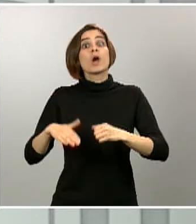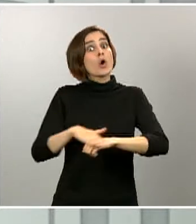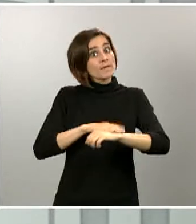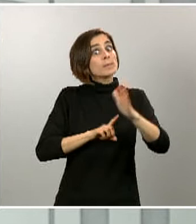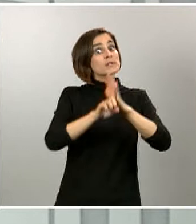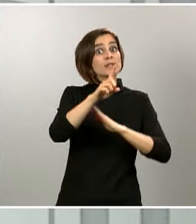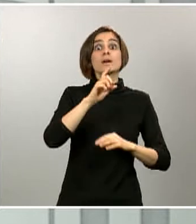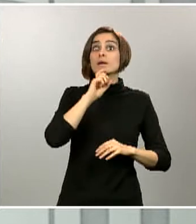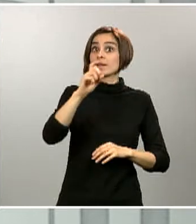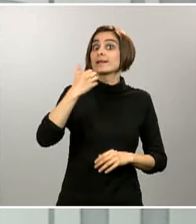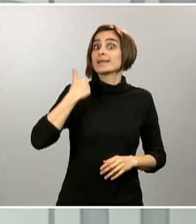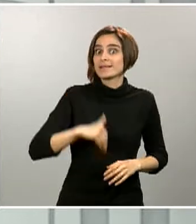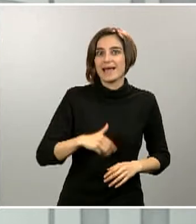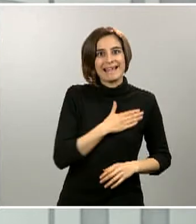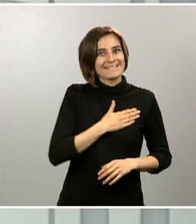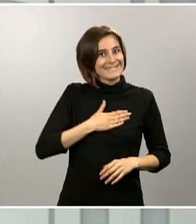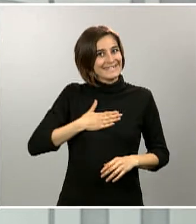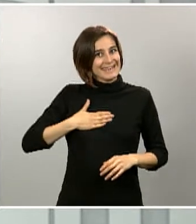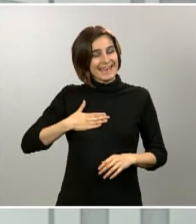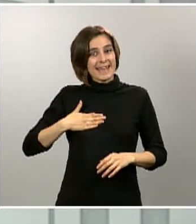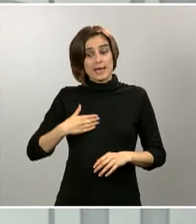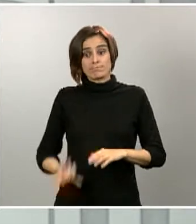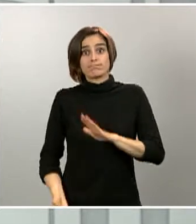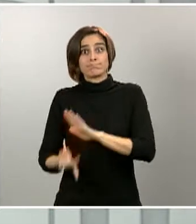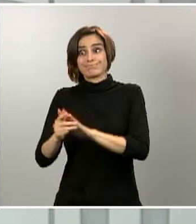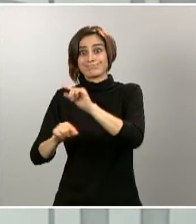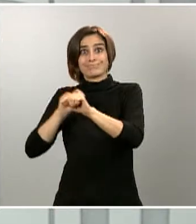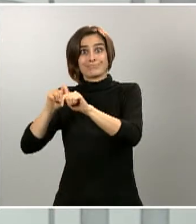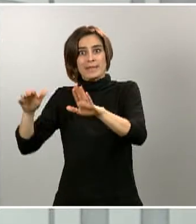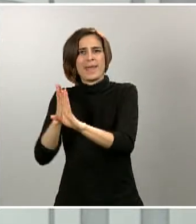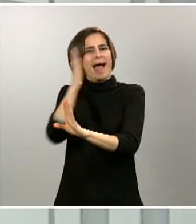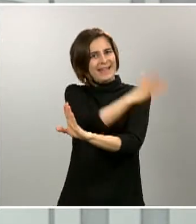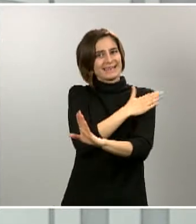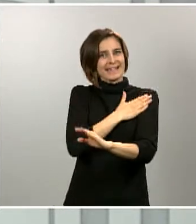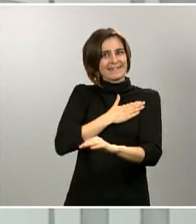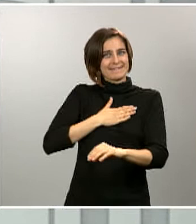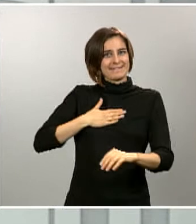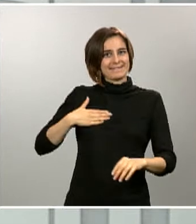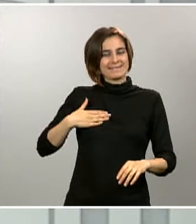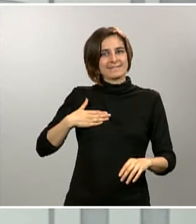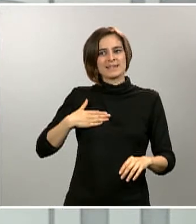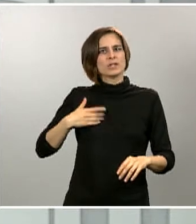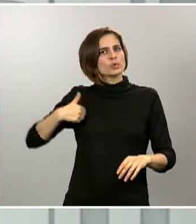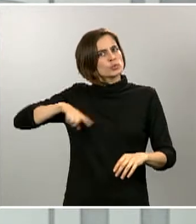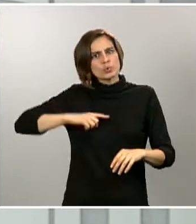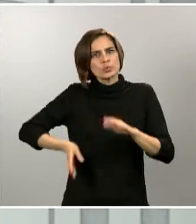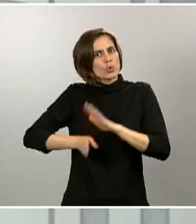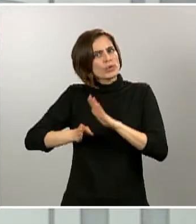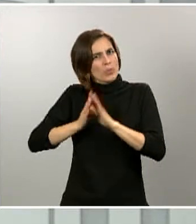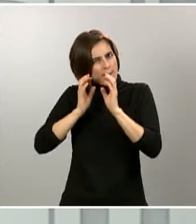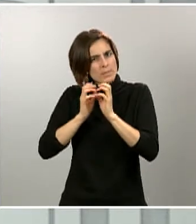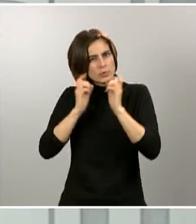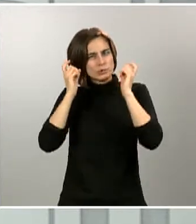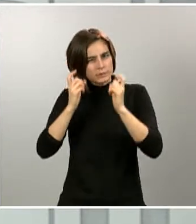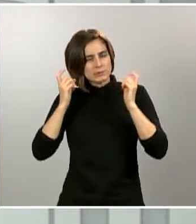intención, incluso antes de que la pandemia estallara, y, por tanto, seguiremos en esa línea. Hoy por hoy lo que hay es documentos